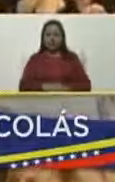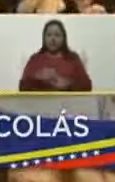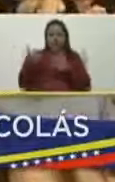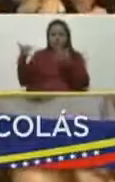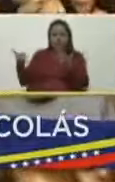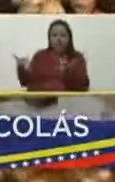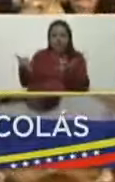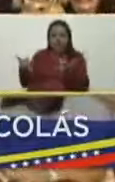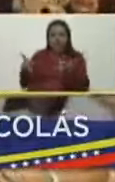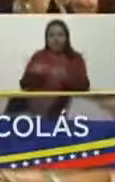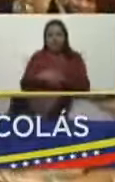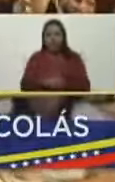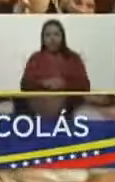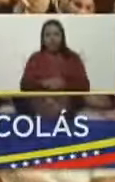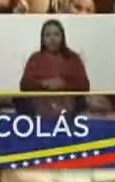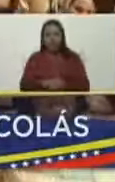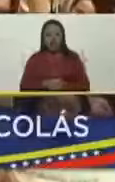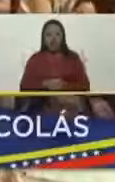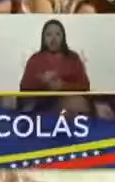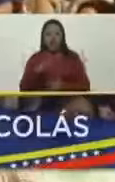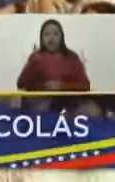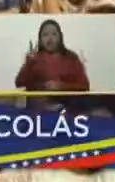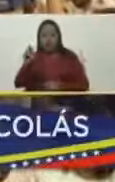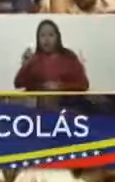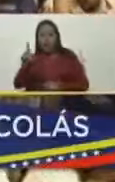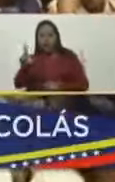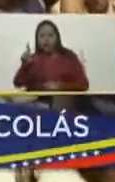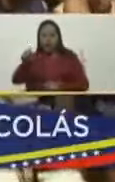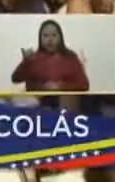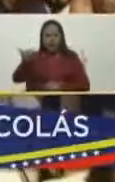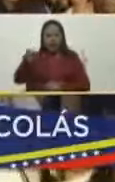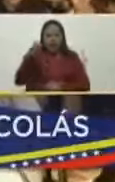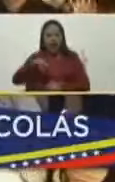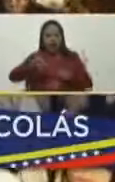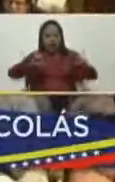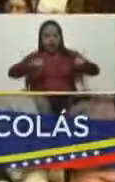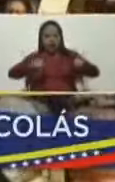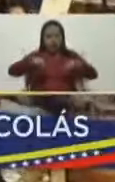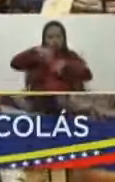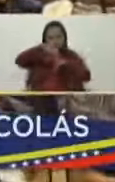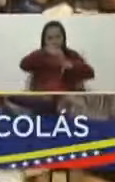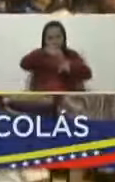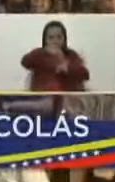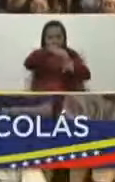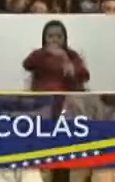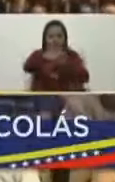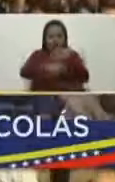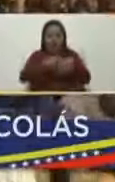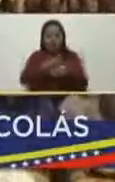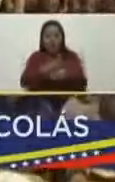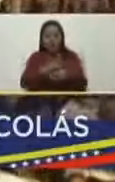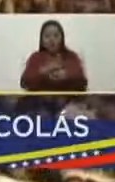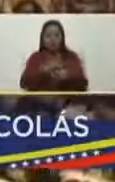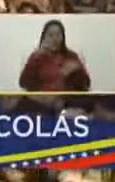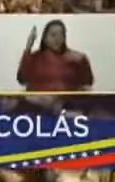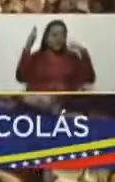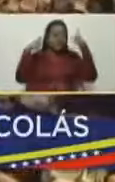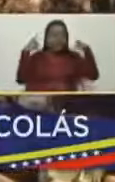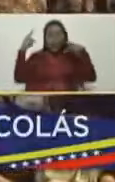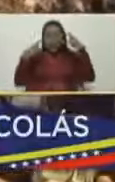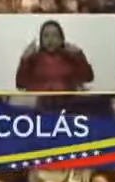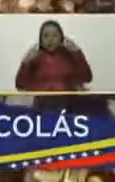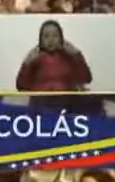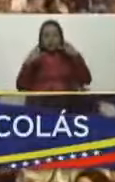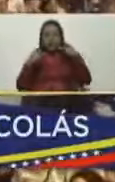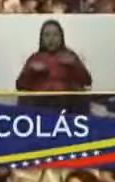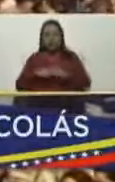y ahorita está llegando a Volti, que son motopatines eléctricos para hacer turismo en todas las ciudades. Ya están en su plan,